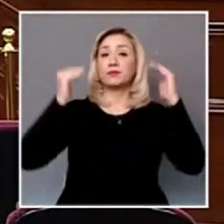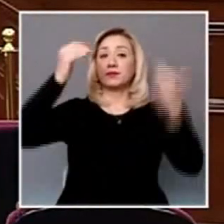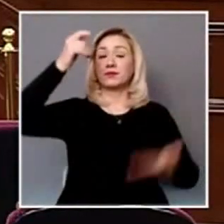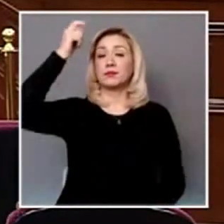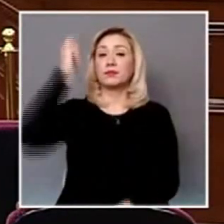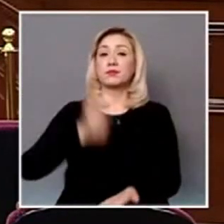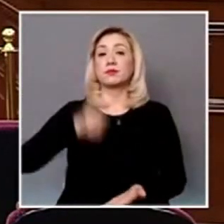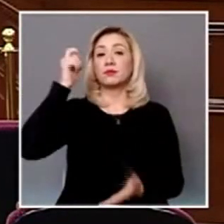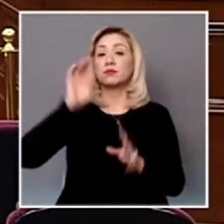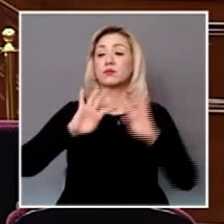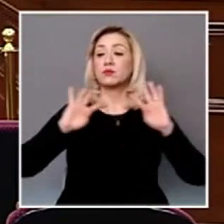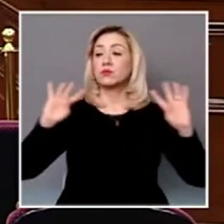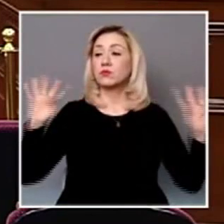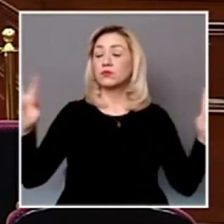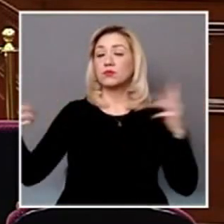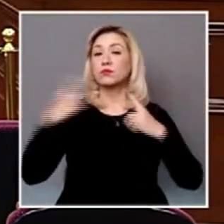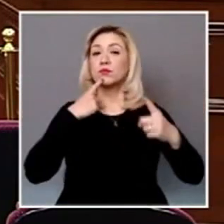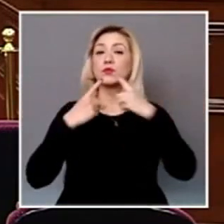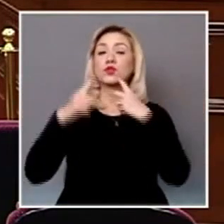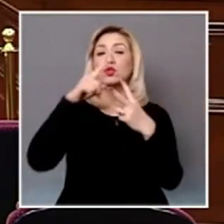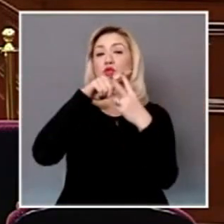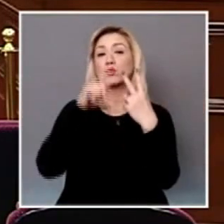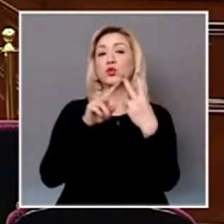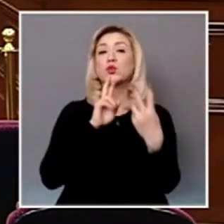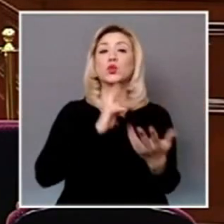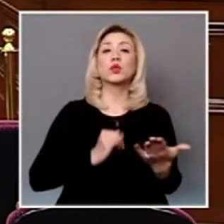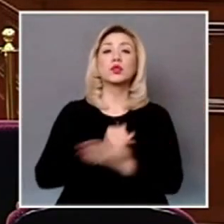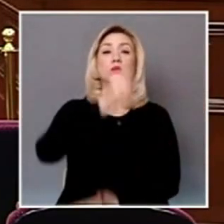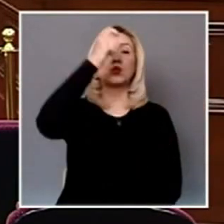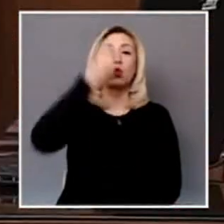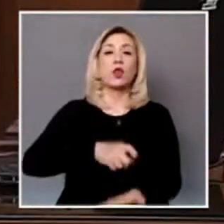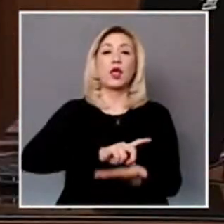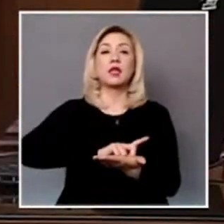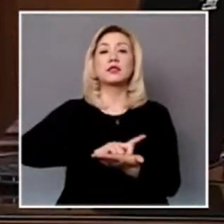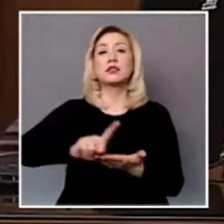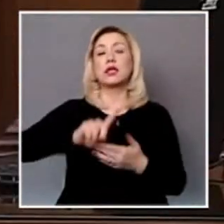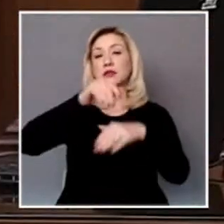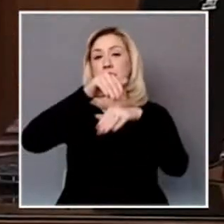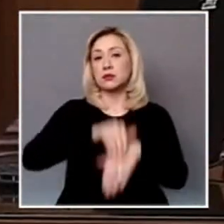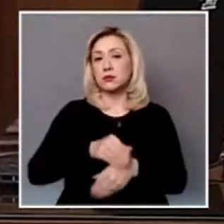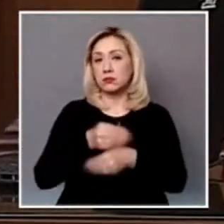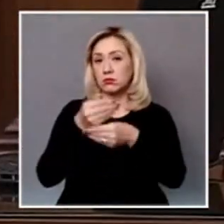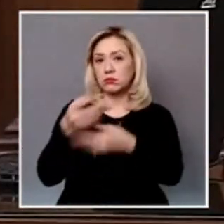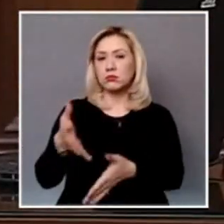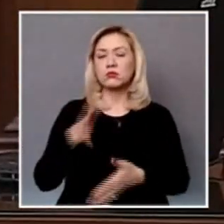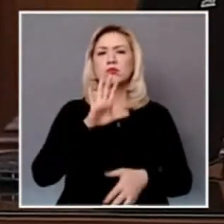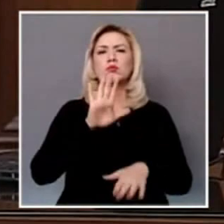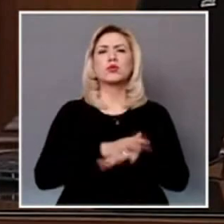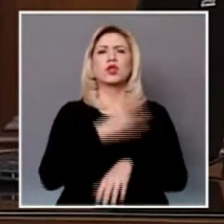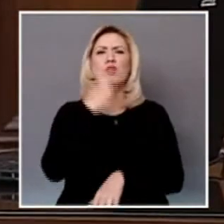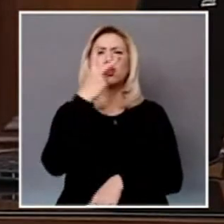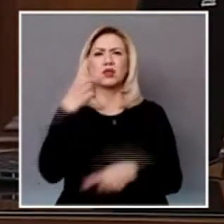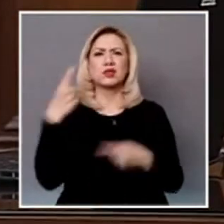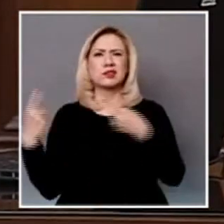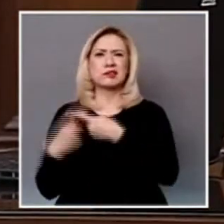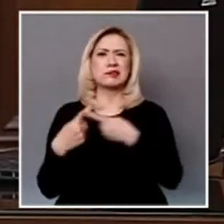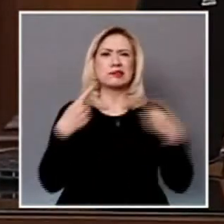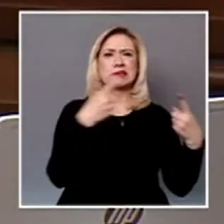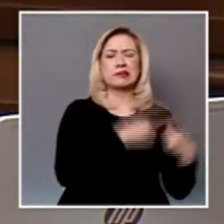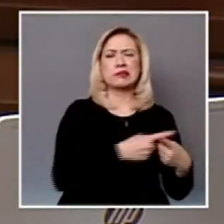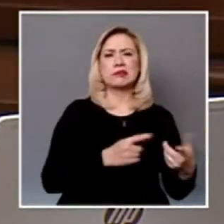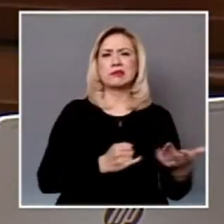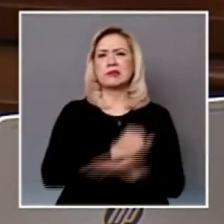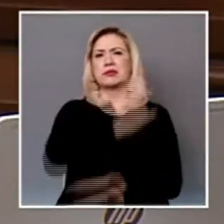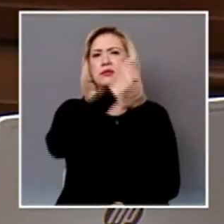estableció dos jurisprudencias, esto al resolver dos contradicciones de criterios. La primera de ellas relativa a